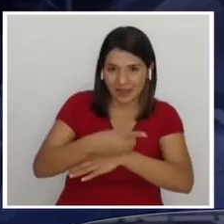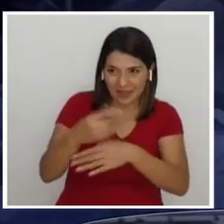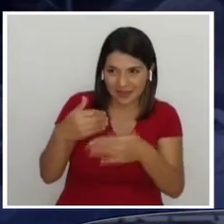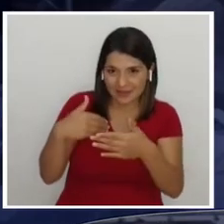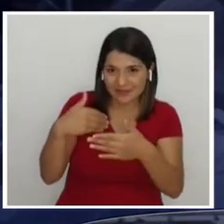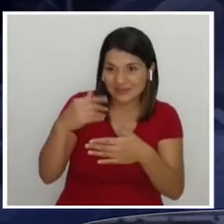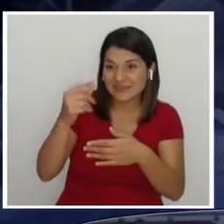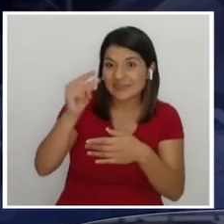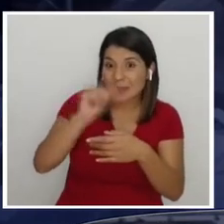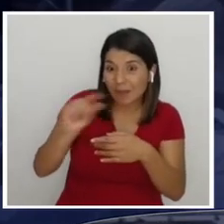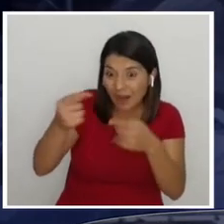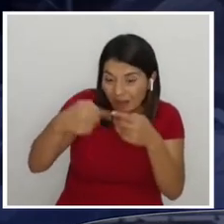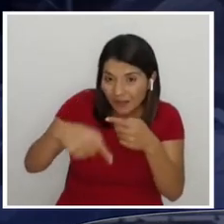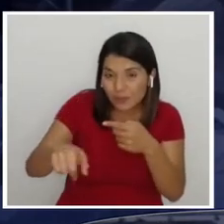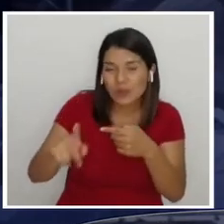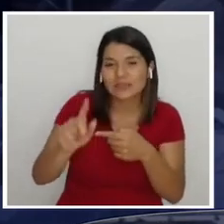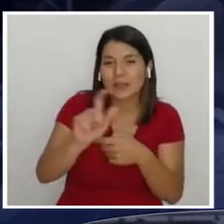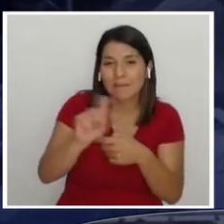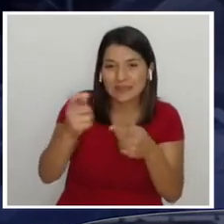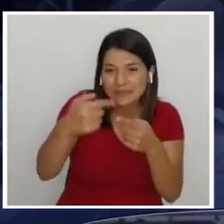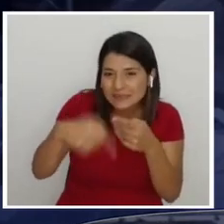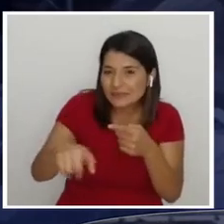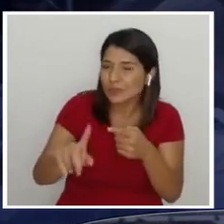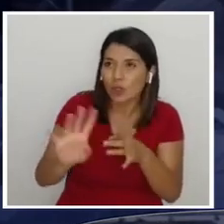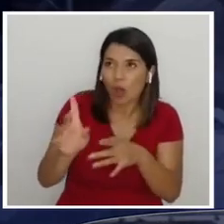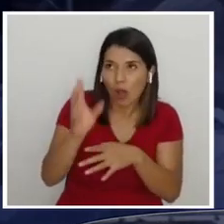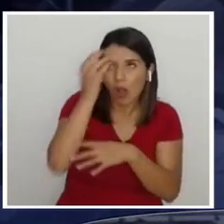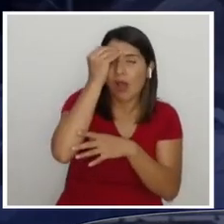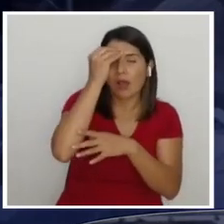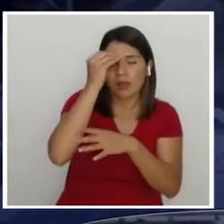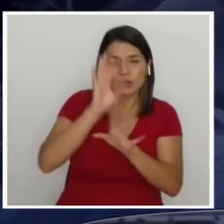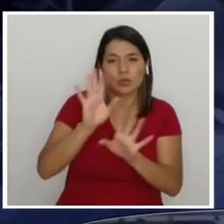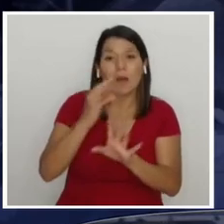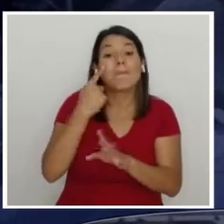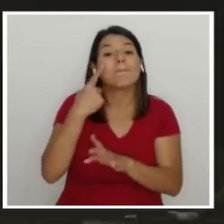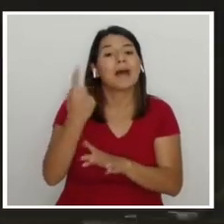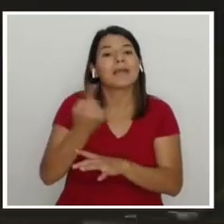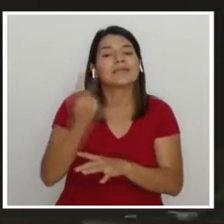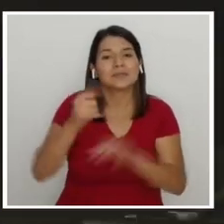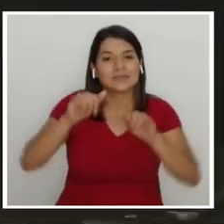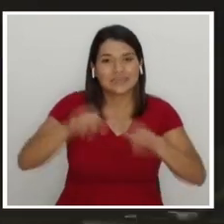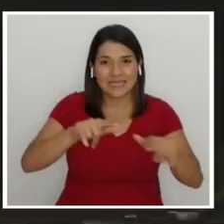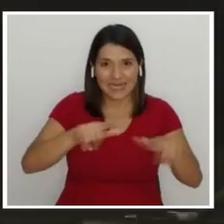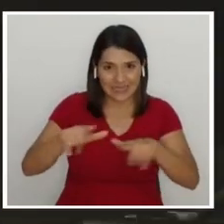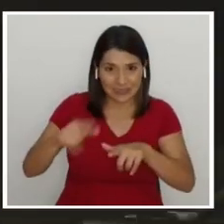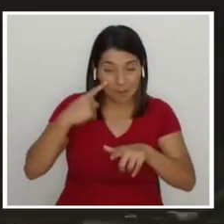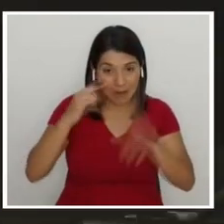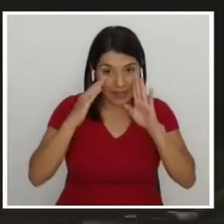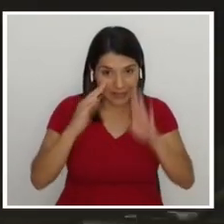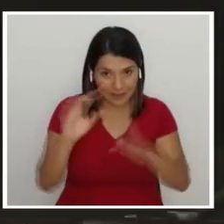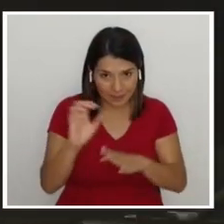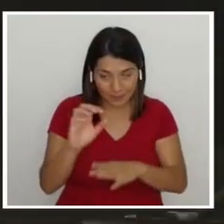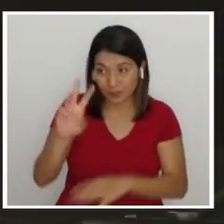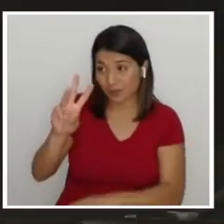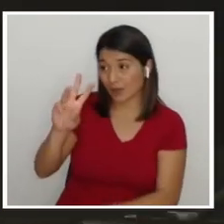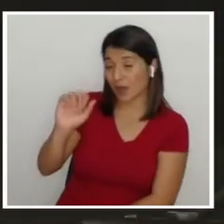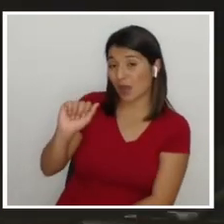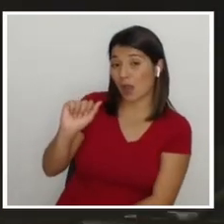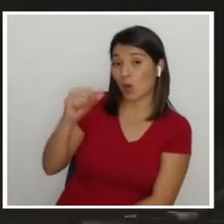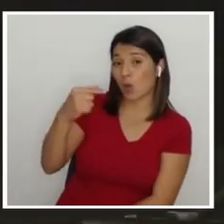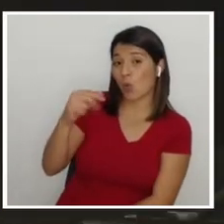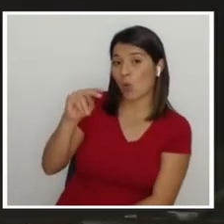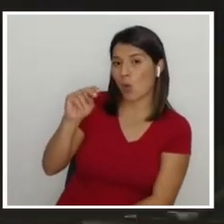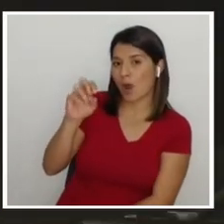listo para una próxima atención de emergencia. Don Bernie, bueno, don Warner acaba de decir 2 palabras que son